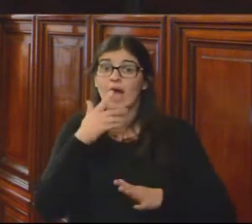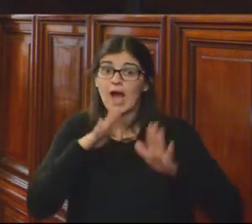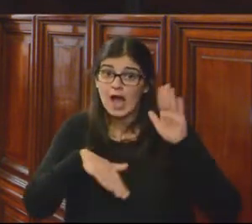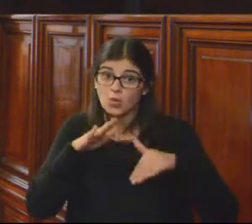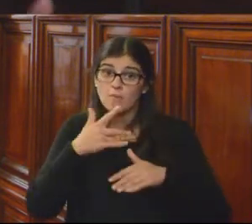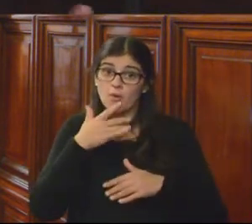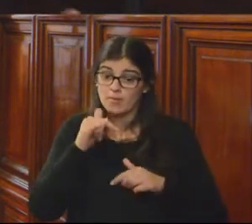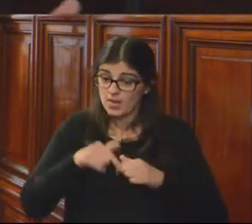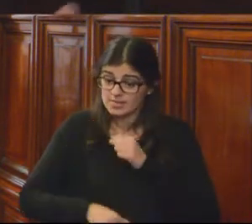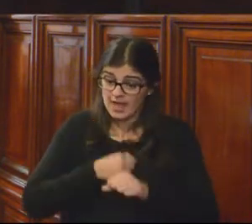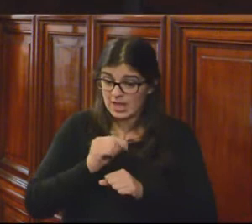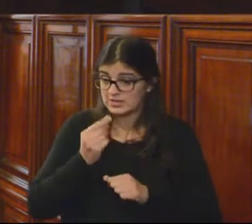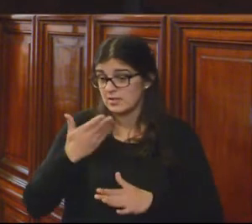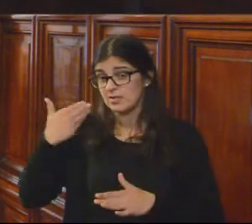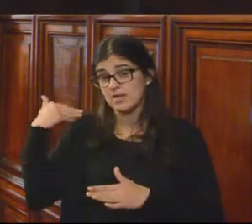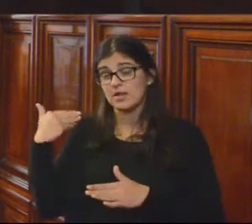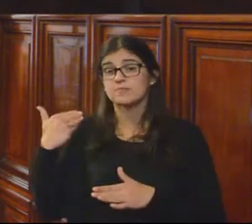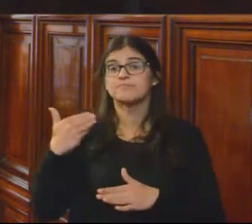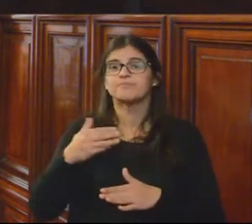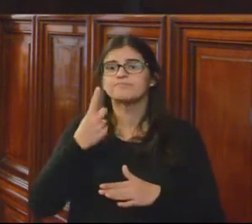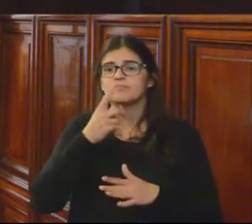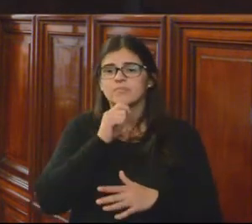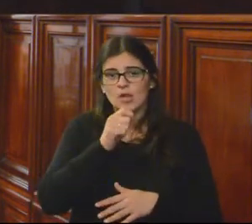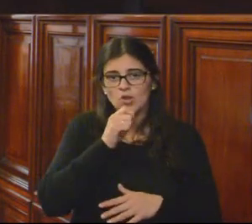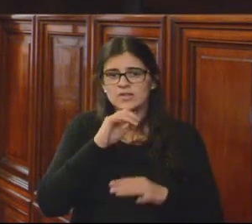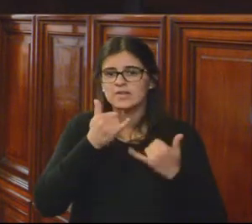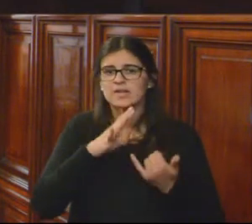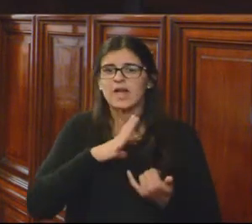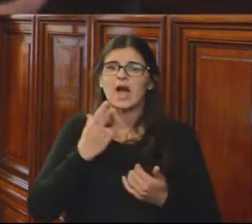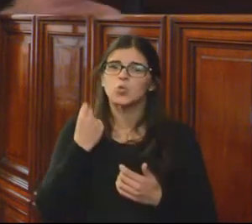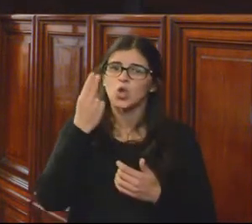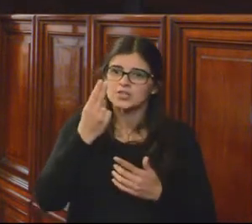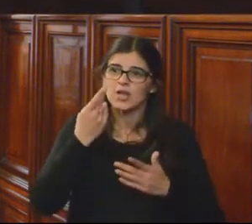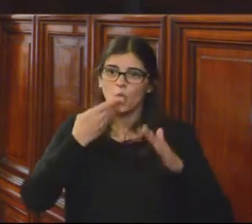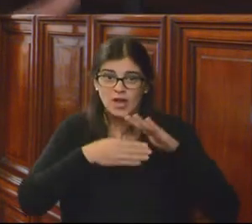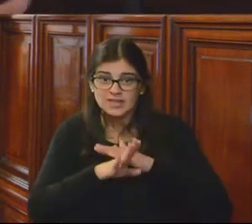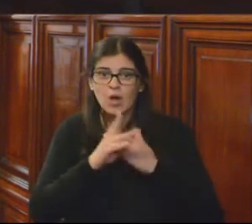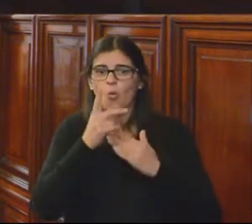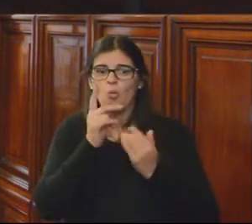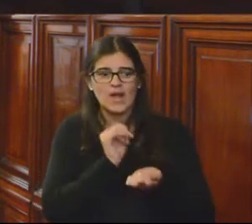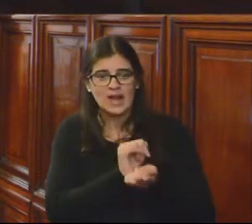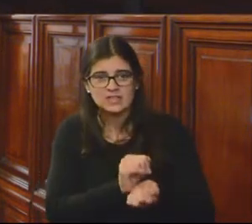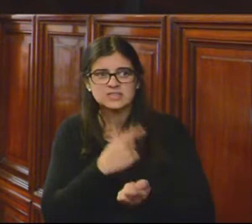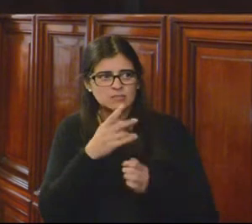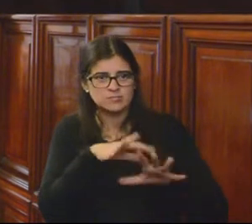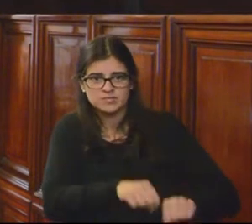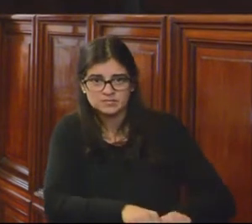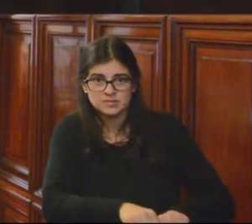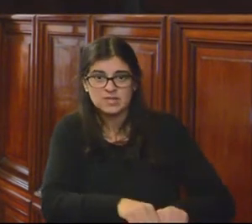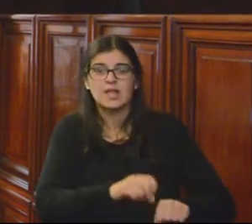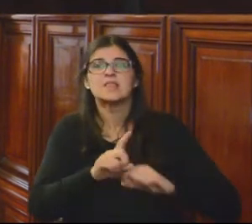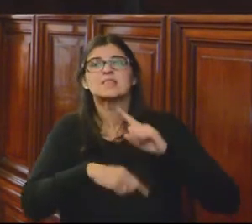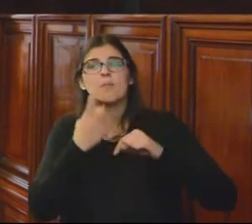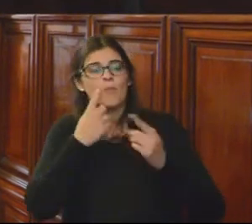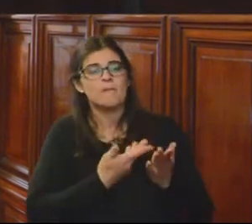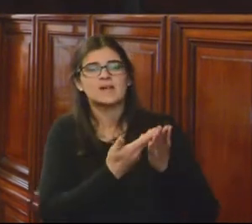por ejemplo, este año recientemente, el caso de unos periodistas que estaban autorizados a entrar a una cárcel y fueron detenidos, y fueron después presentados a